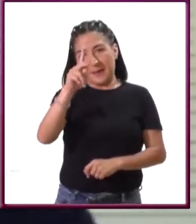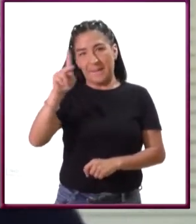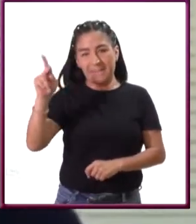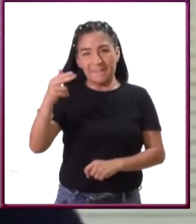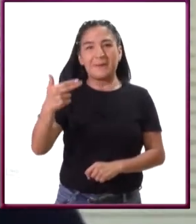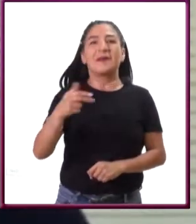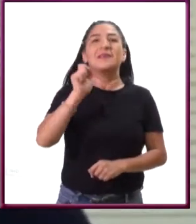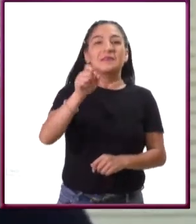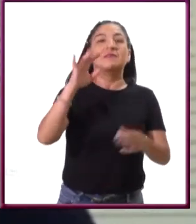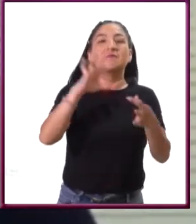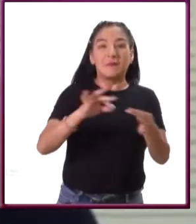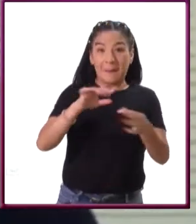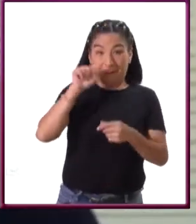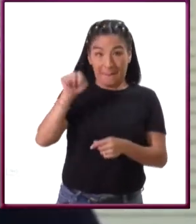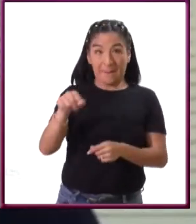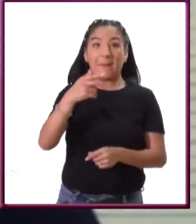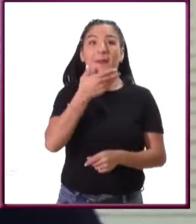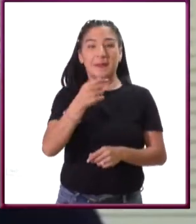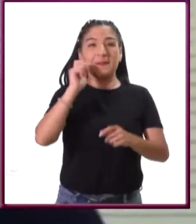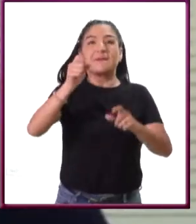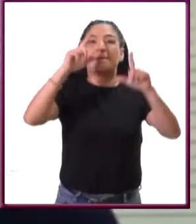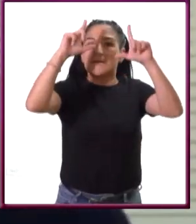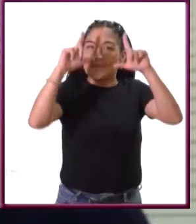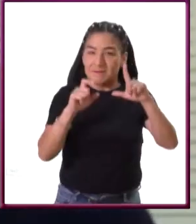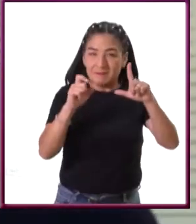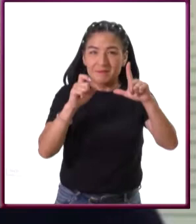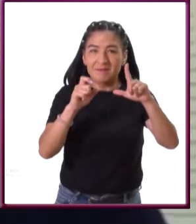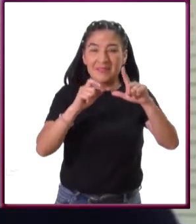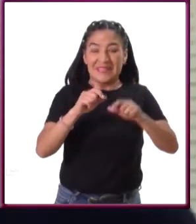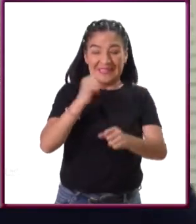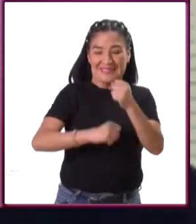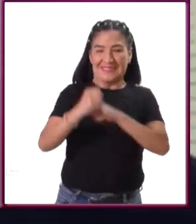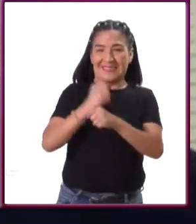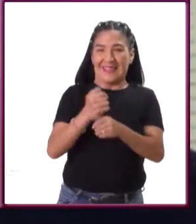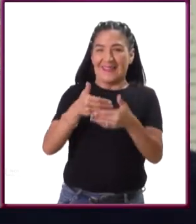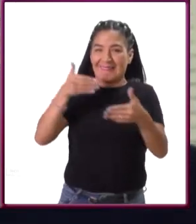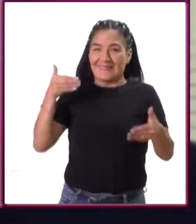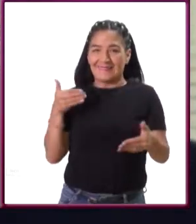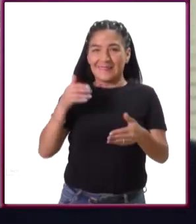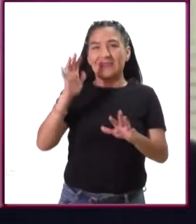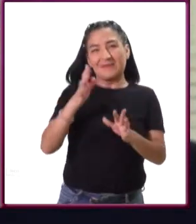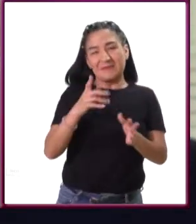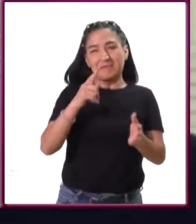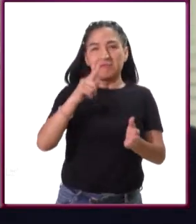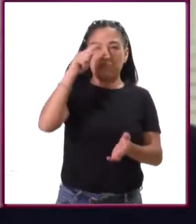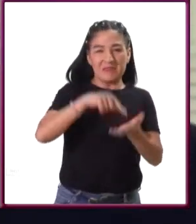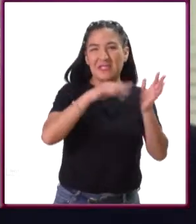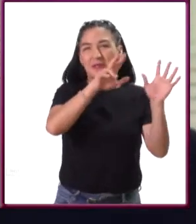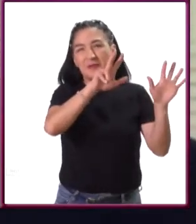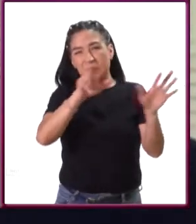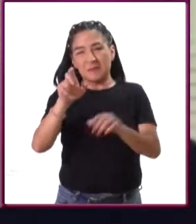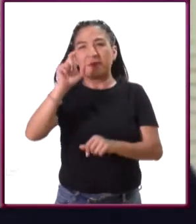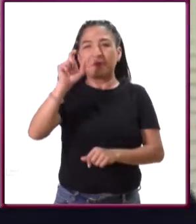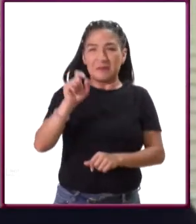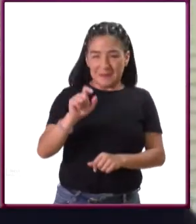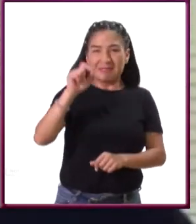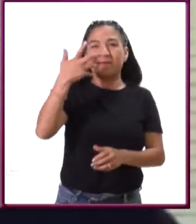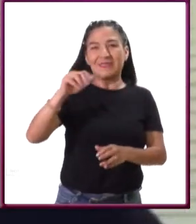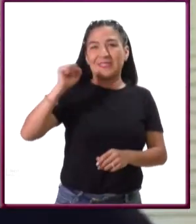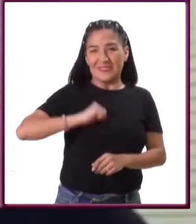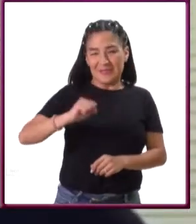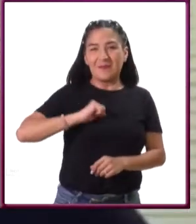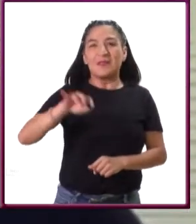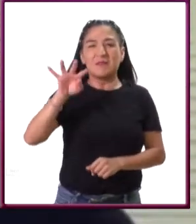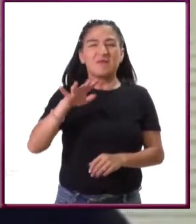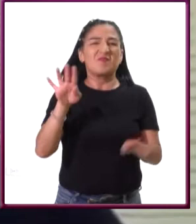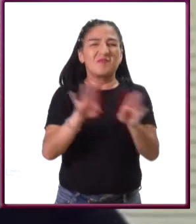Niepce. Él la tomó unos años antes, a finales de los años 20 del siglo XIX. Es una